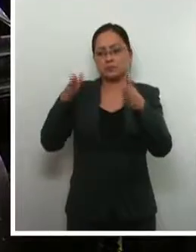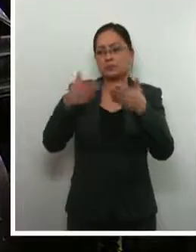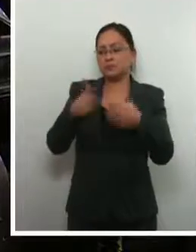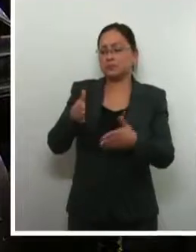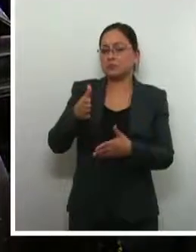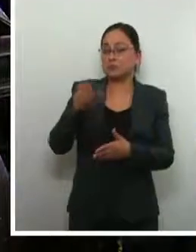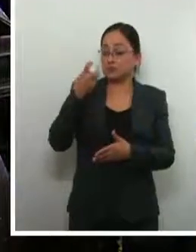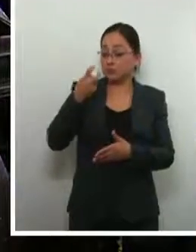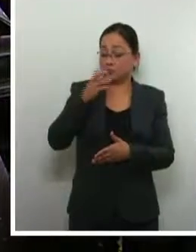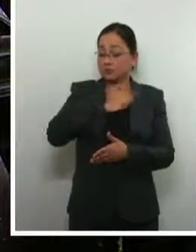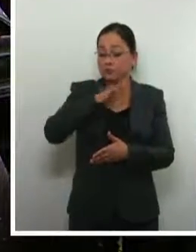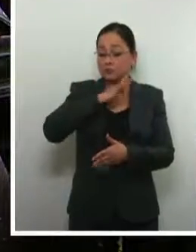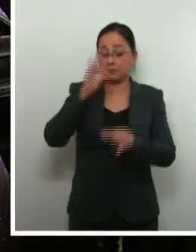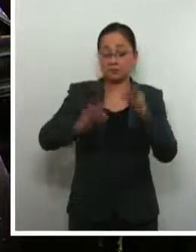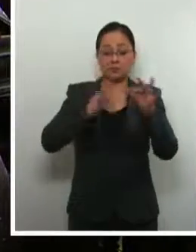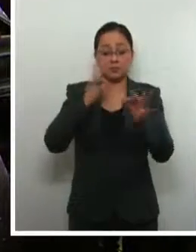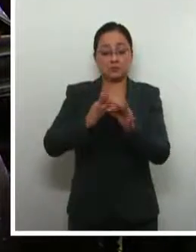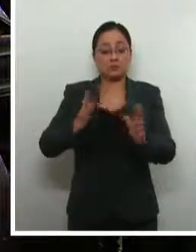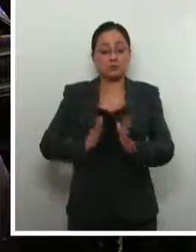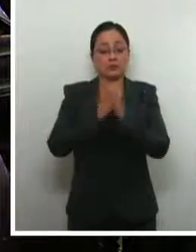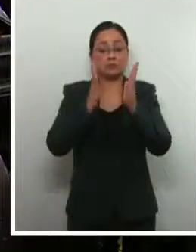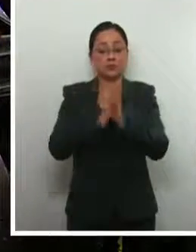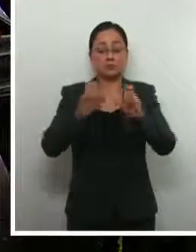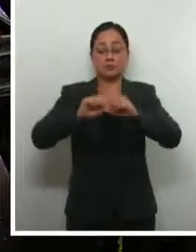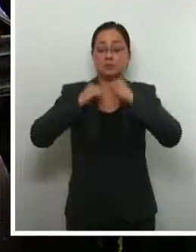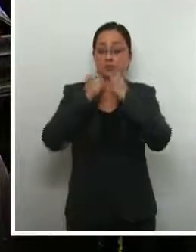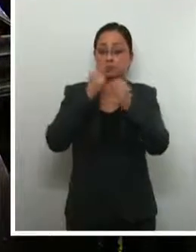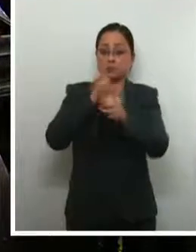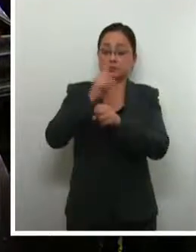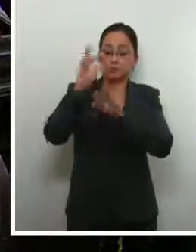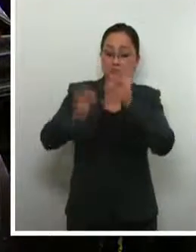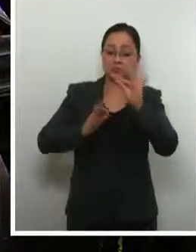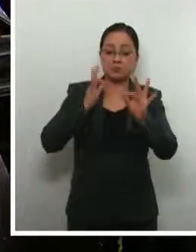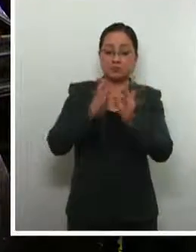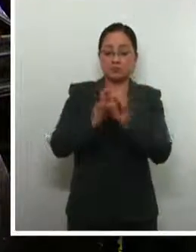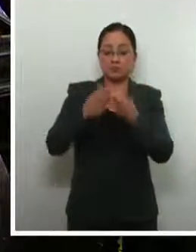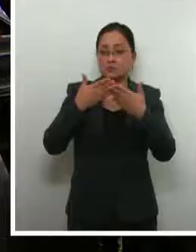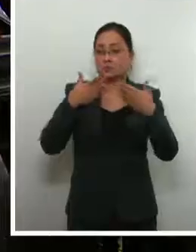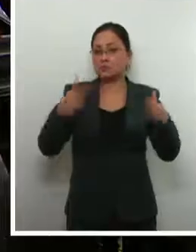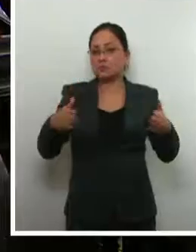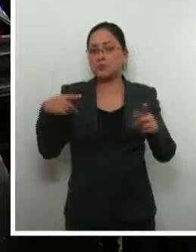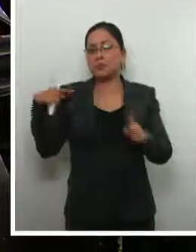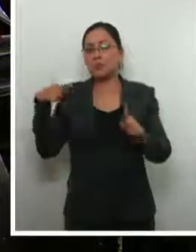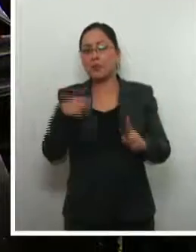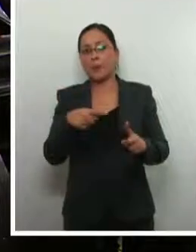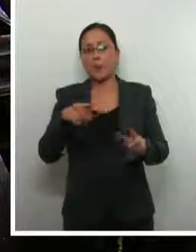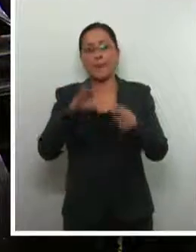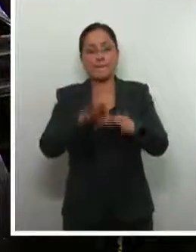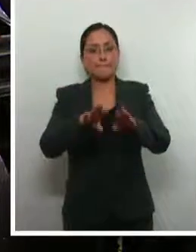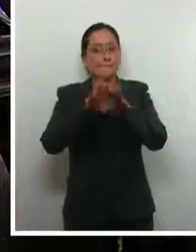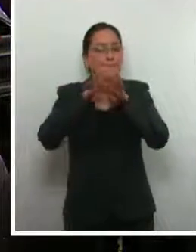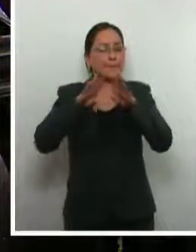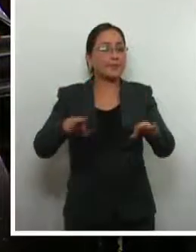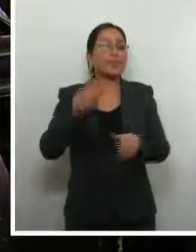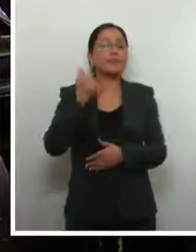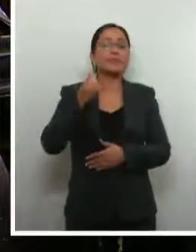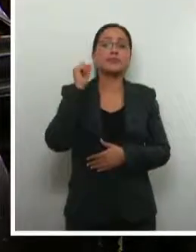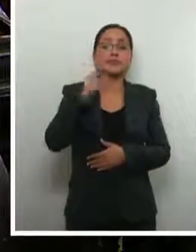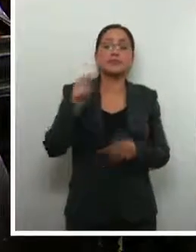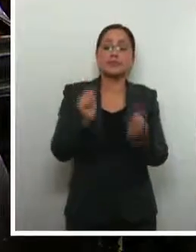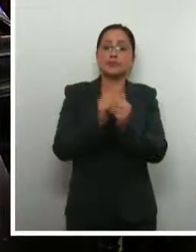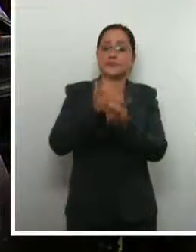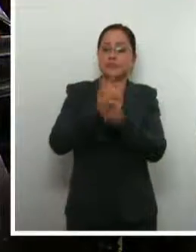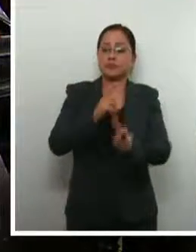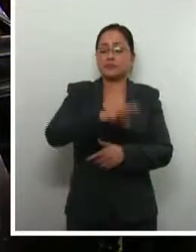que garanticen la participación social efectiva, amplia, directa, equitativa y